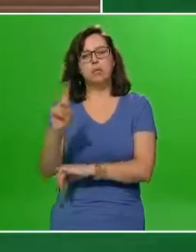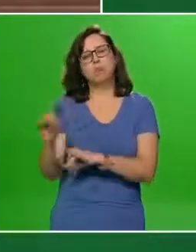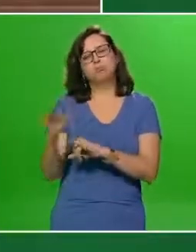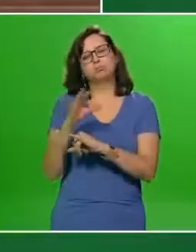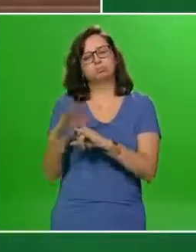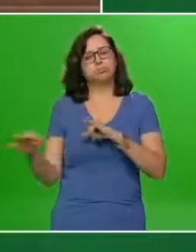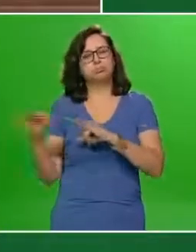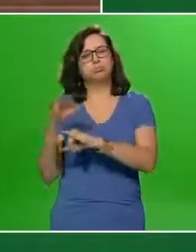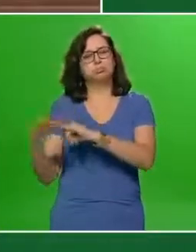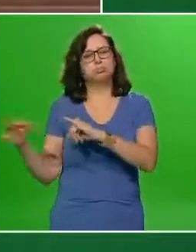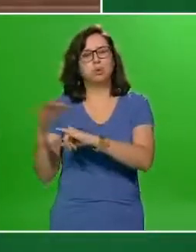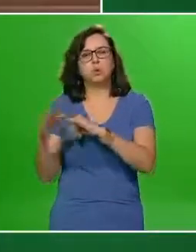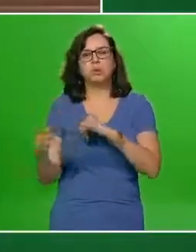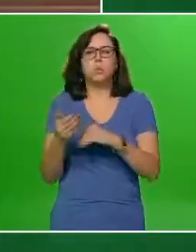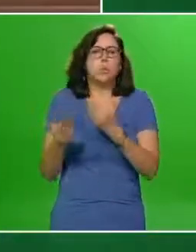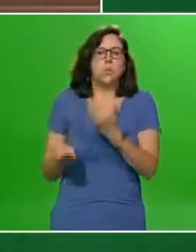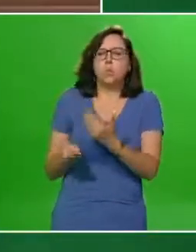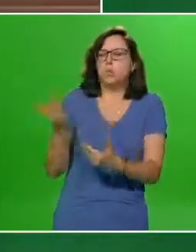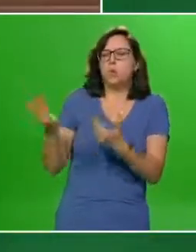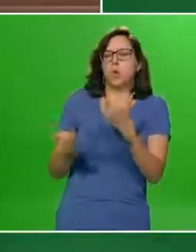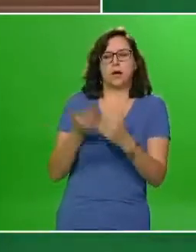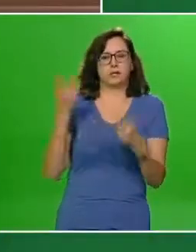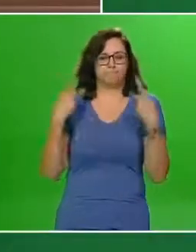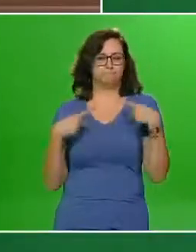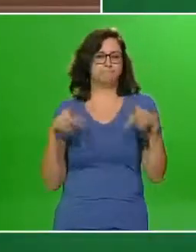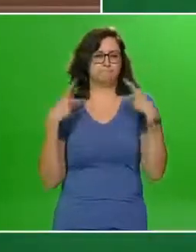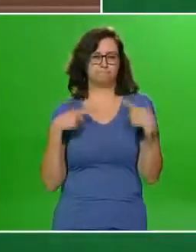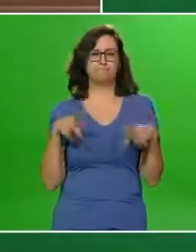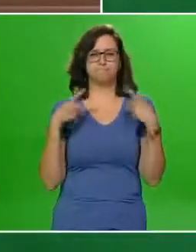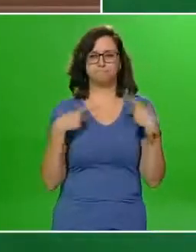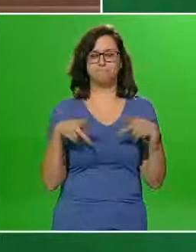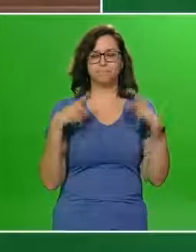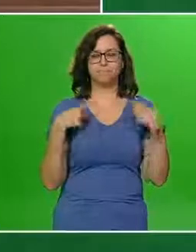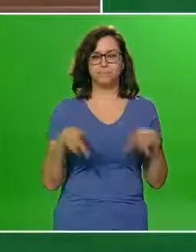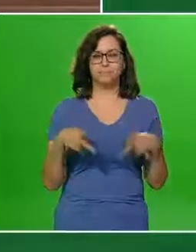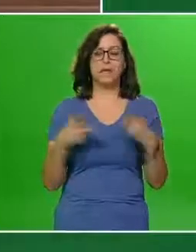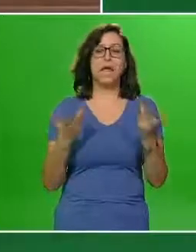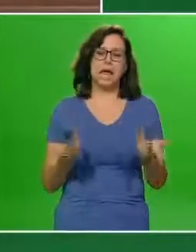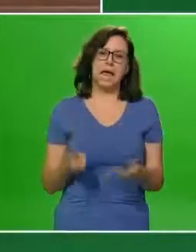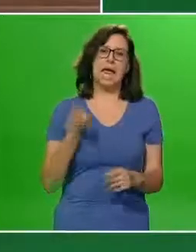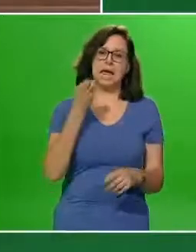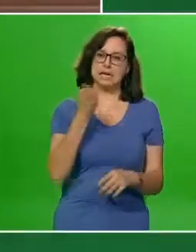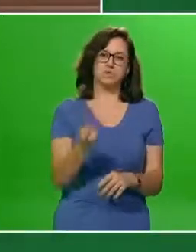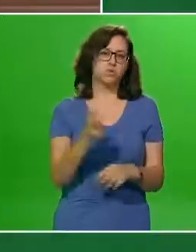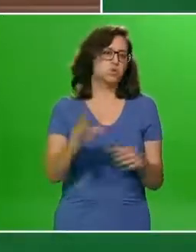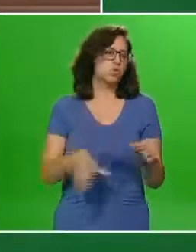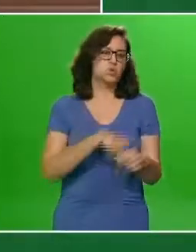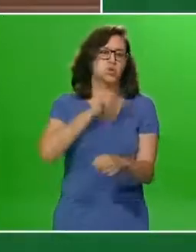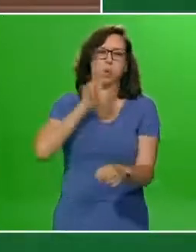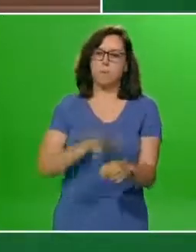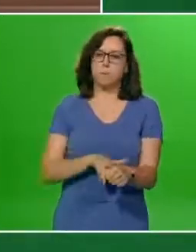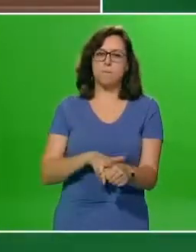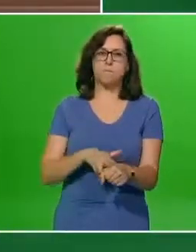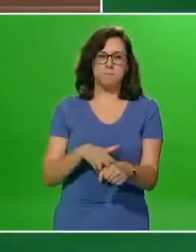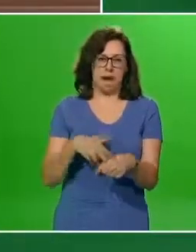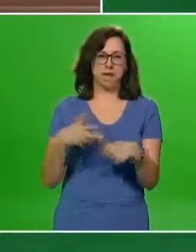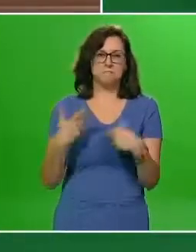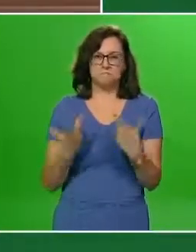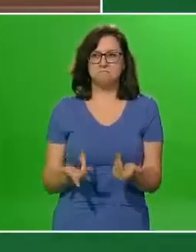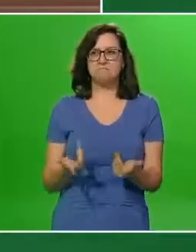del municipio o del sitio donde se activó el puesto de vacunación. Entonces es esperable el que tengamos